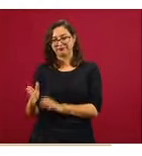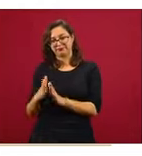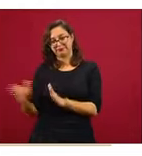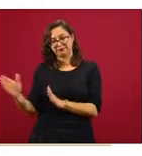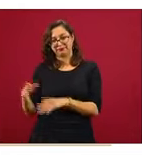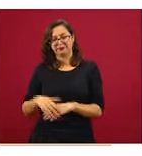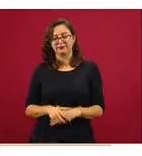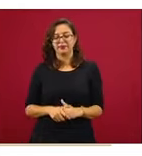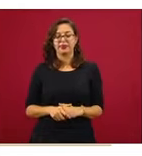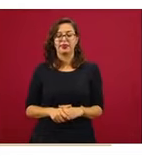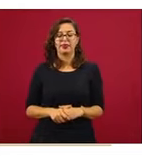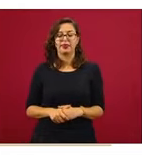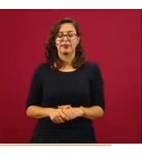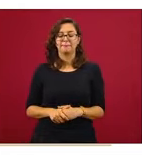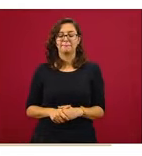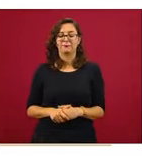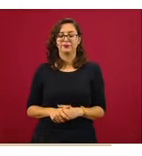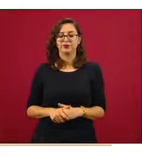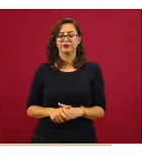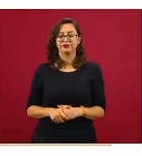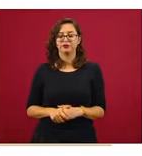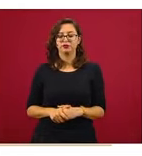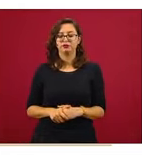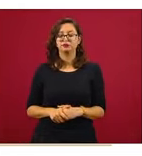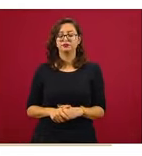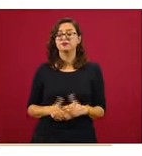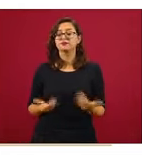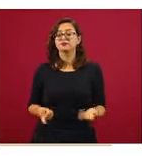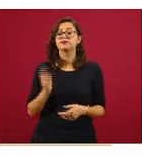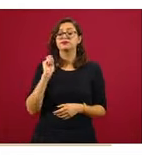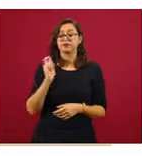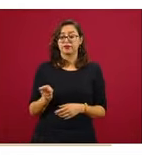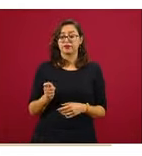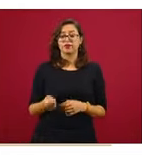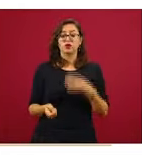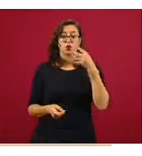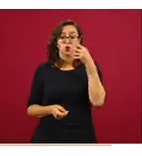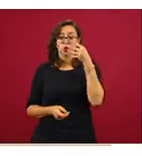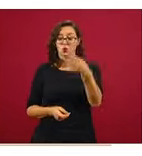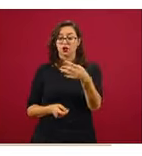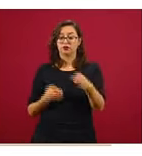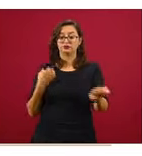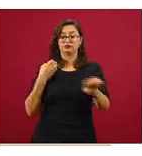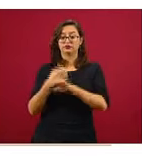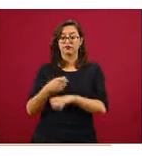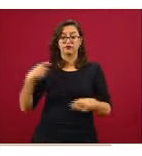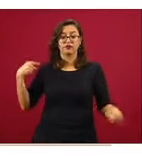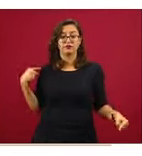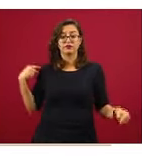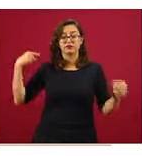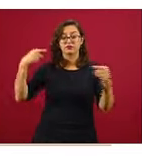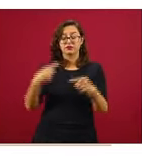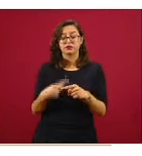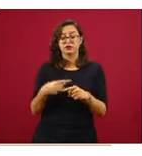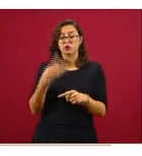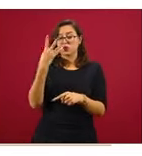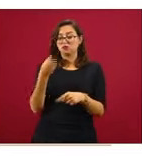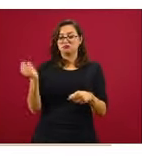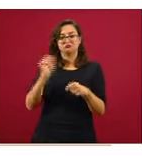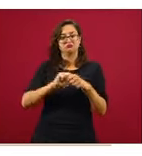semáforo de riesgo epidémico COVID. Esto quiere decir que estos cuatro estados en los últimos cuatro